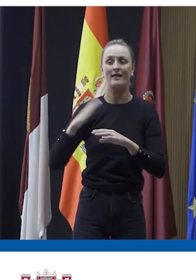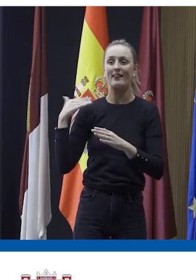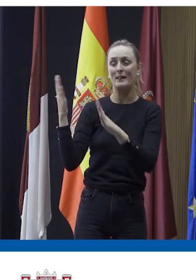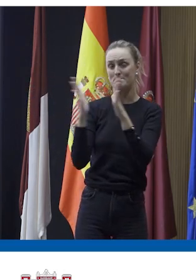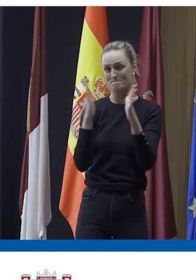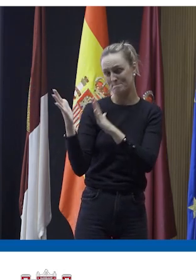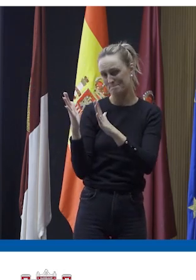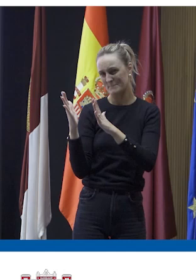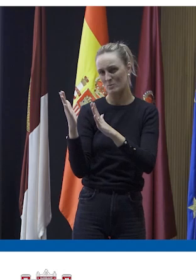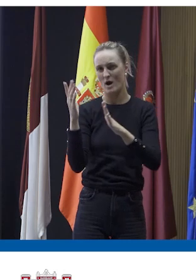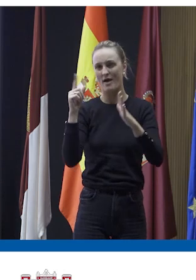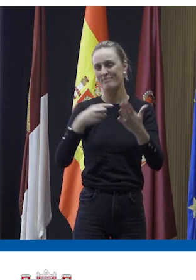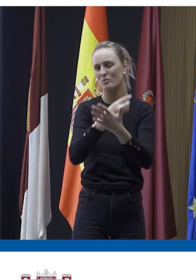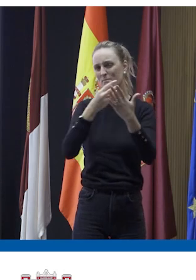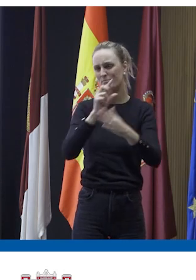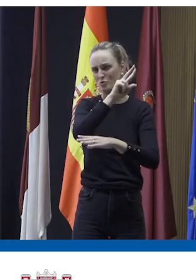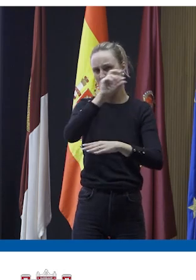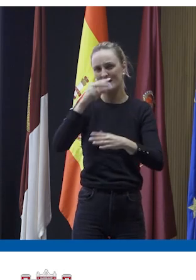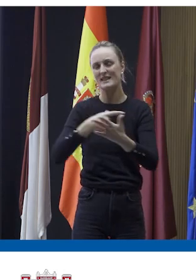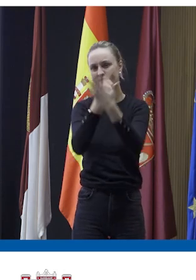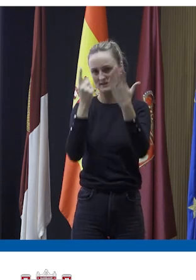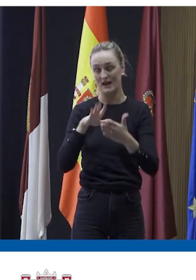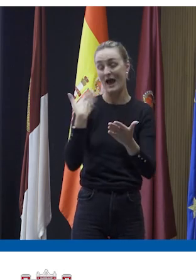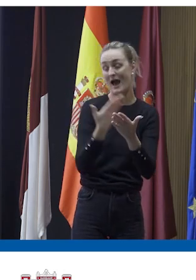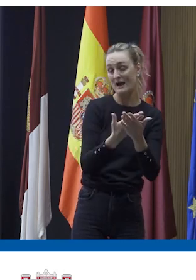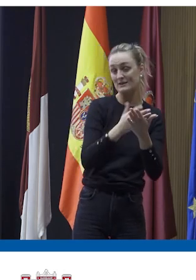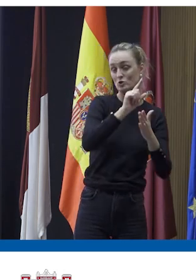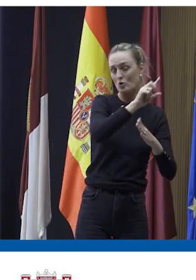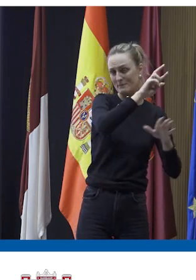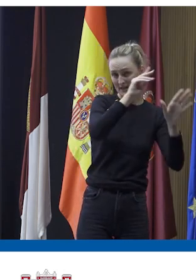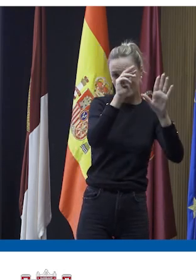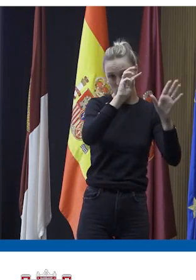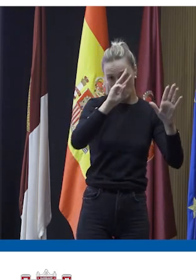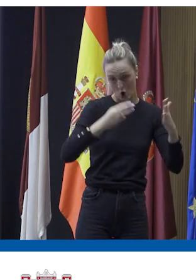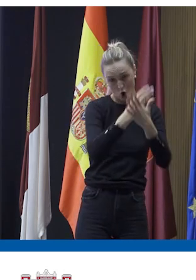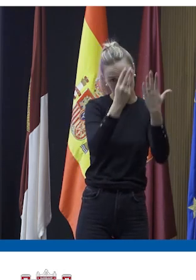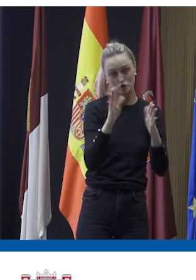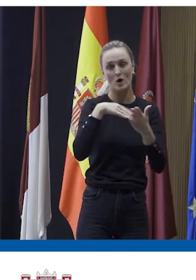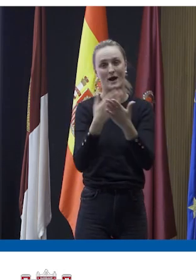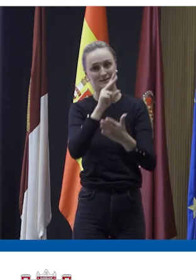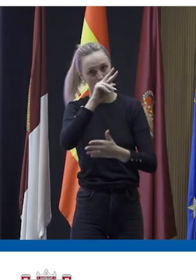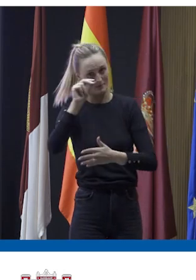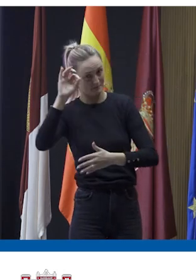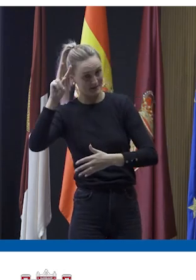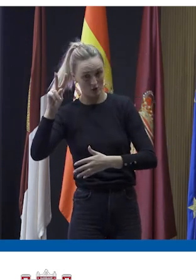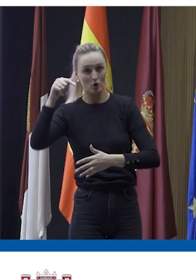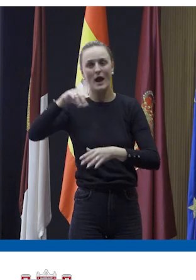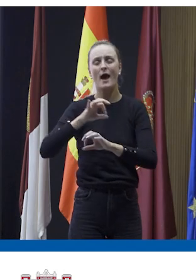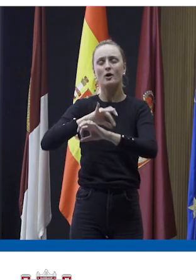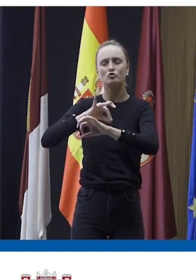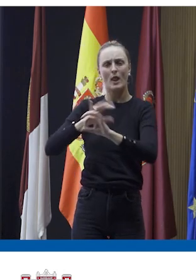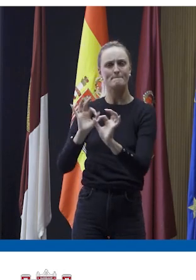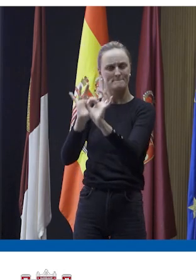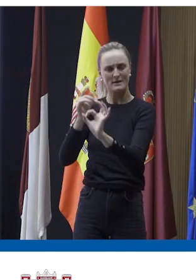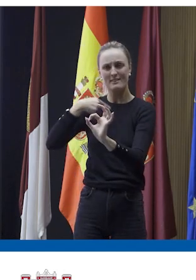2016. Desde 2018 hasta el año 2022 ha sido directora del título propio de especialista en